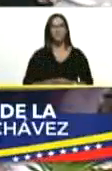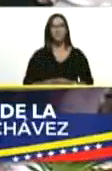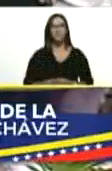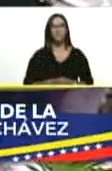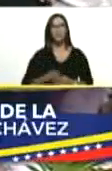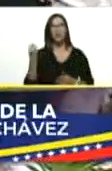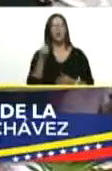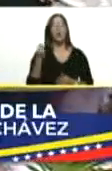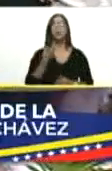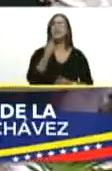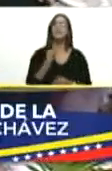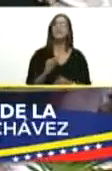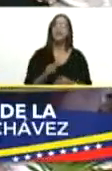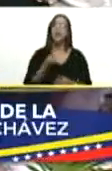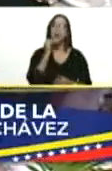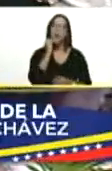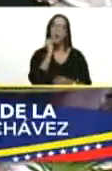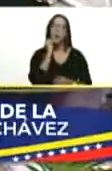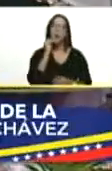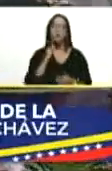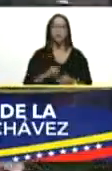Como le decía a la juventud,